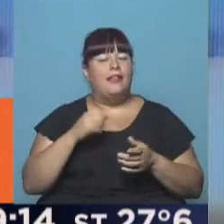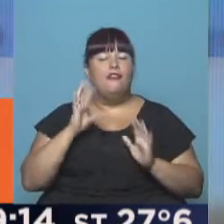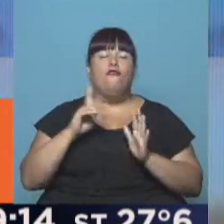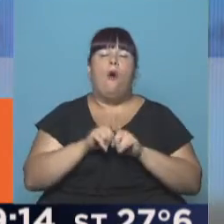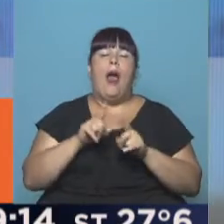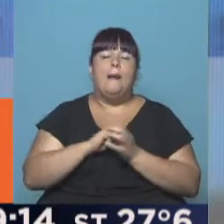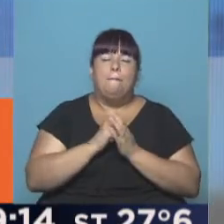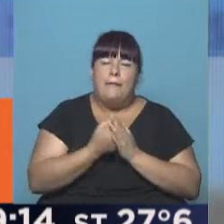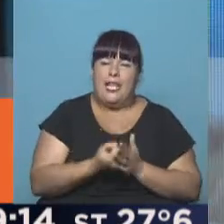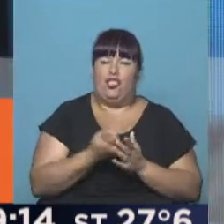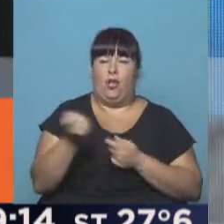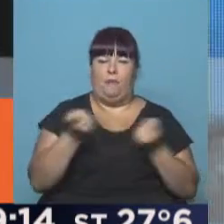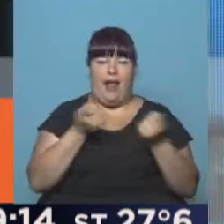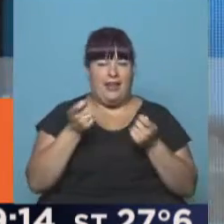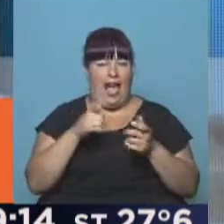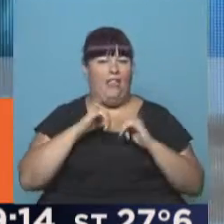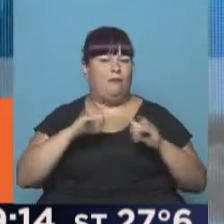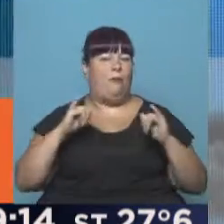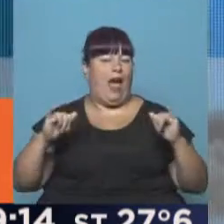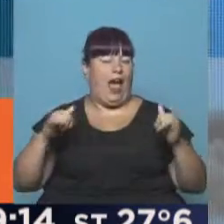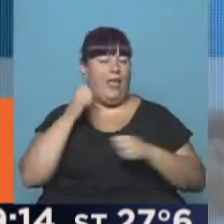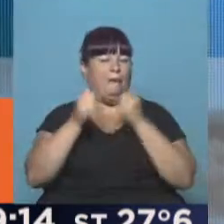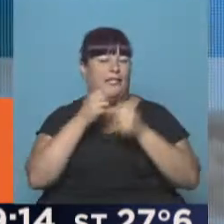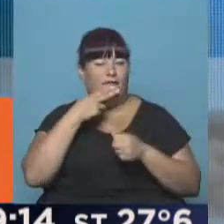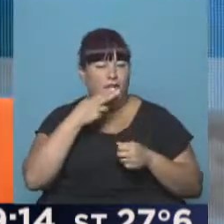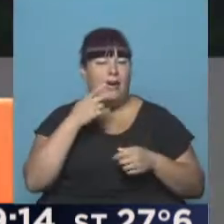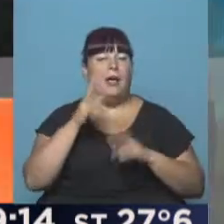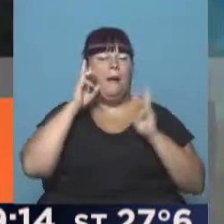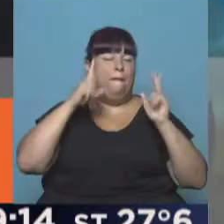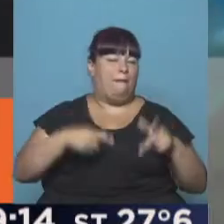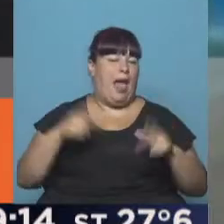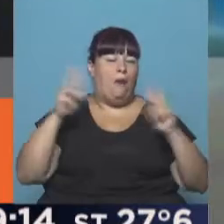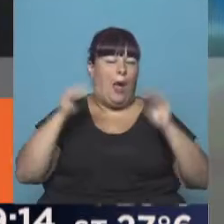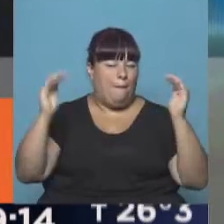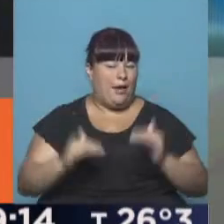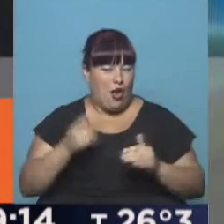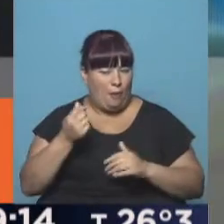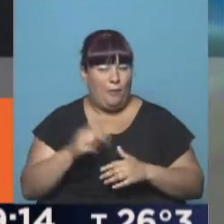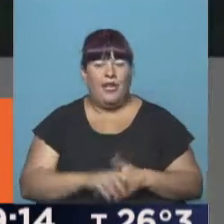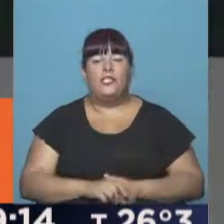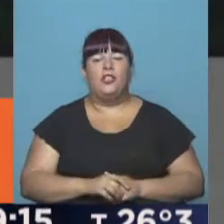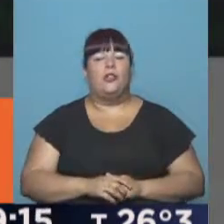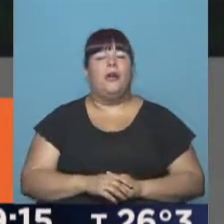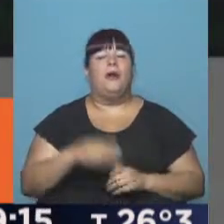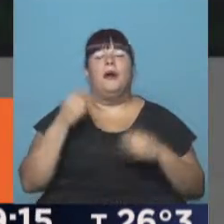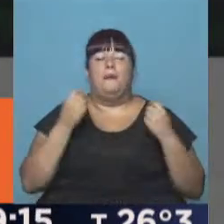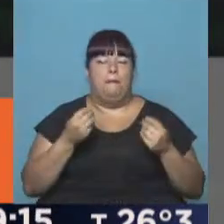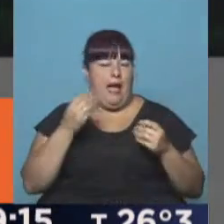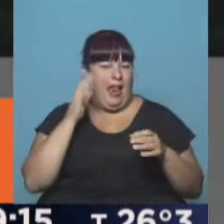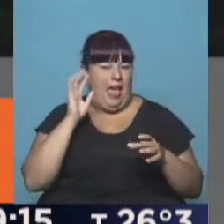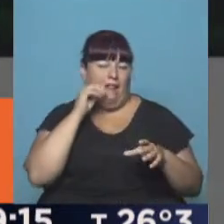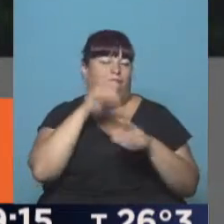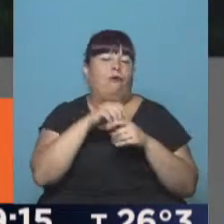presión enorme del mercado por marketing de las tabacaleras, por estrategias de bajos precios, para